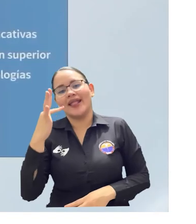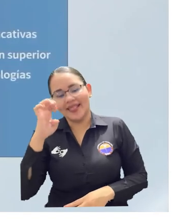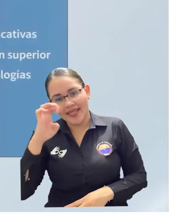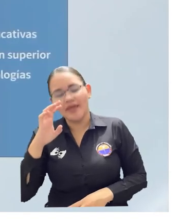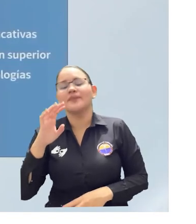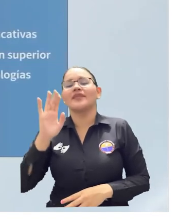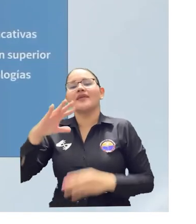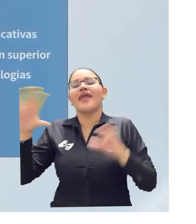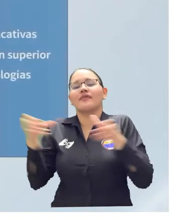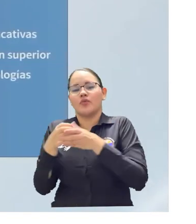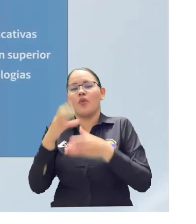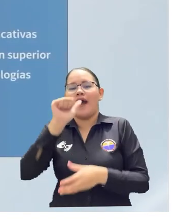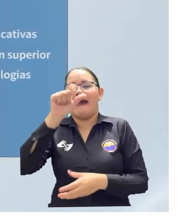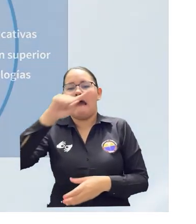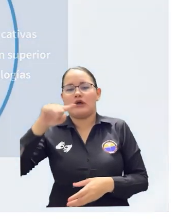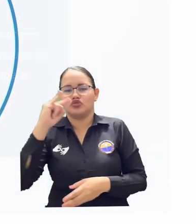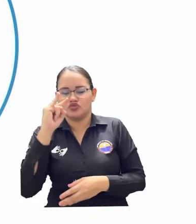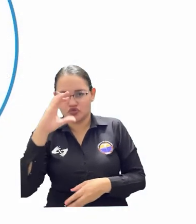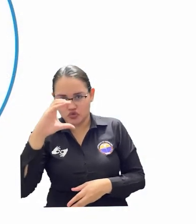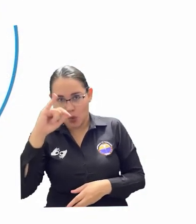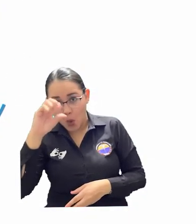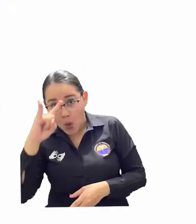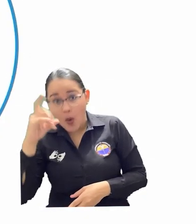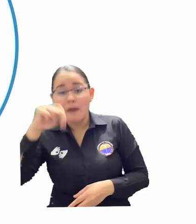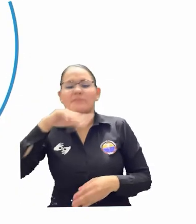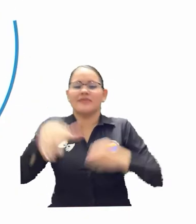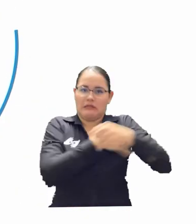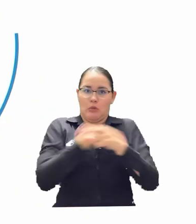ASCUN y el Ministerio de Educación.